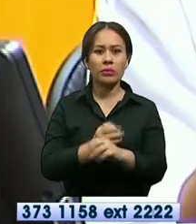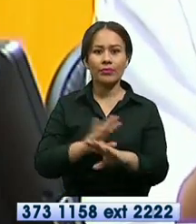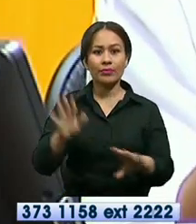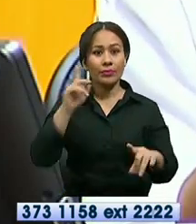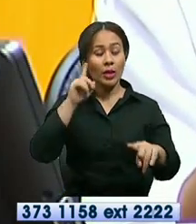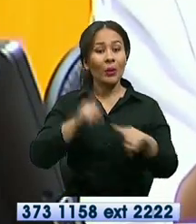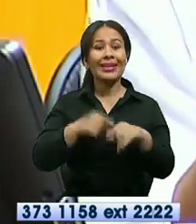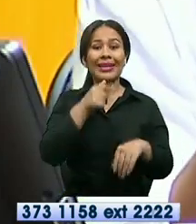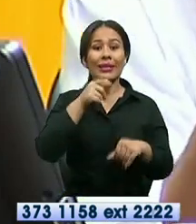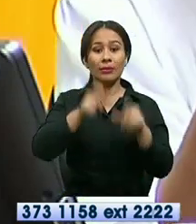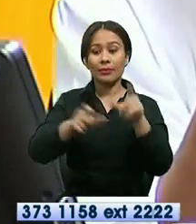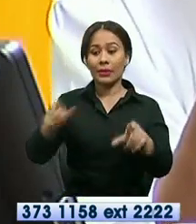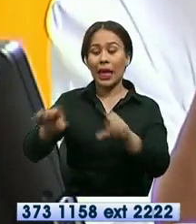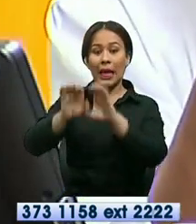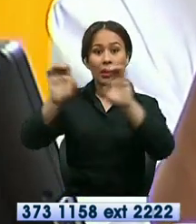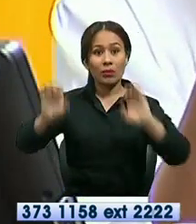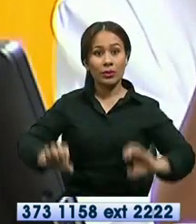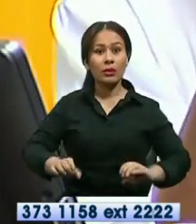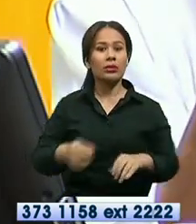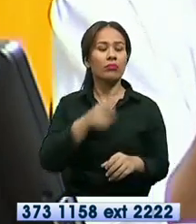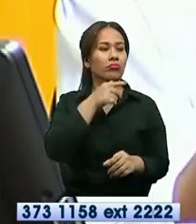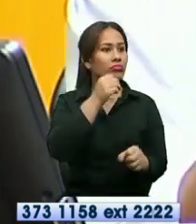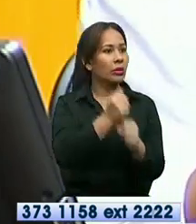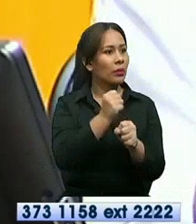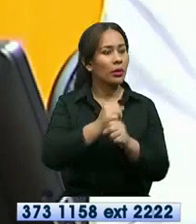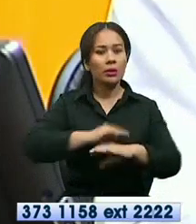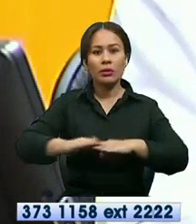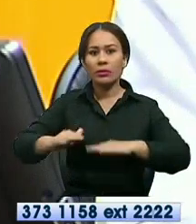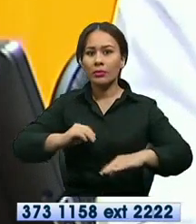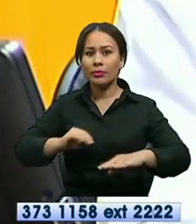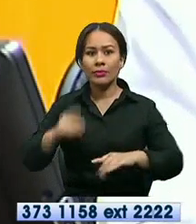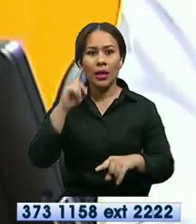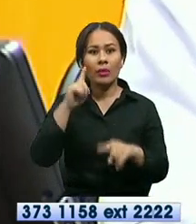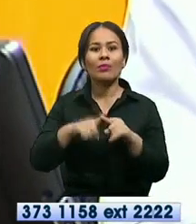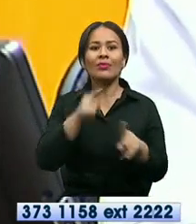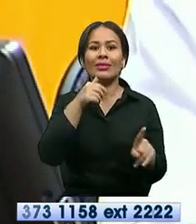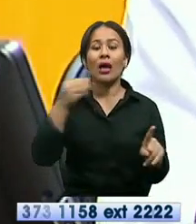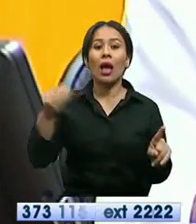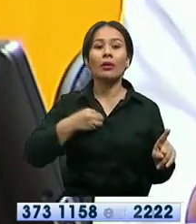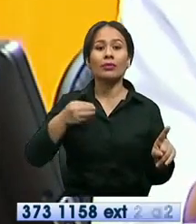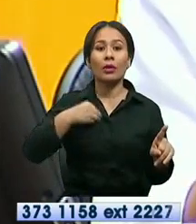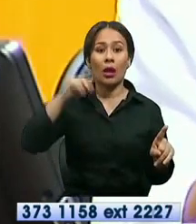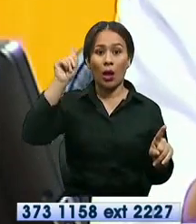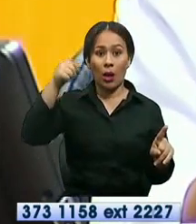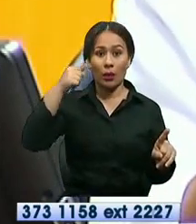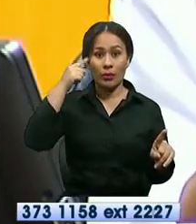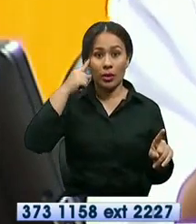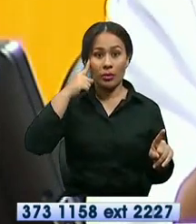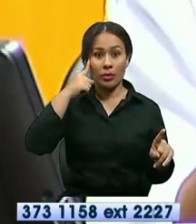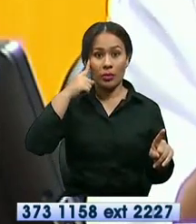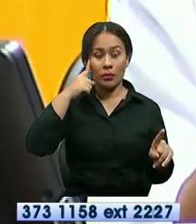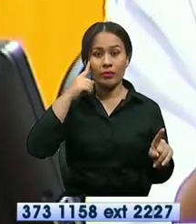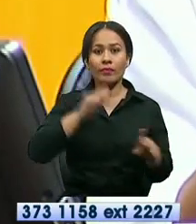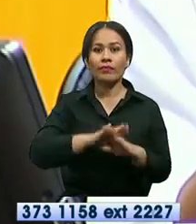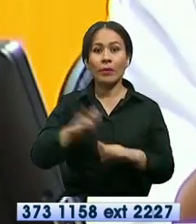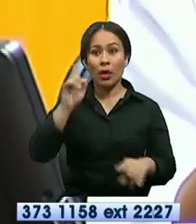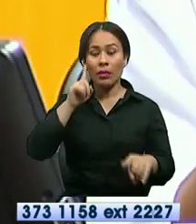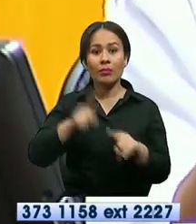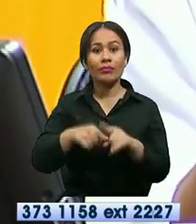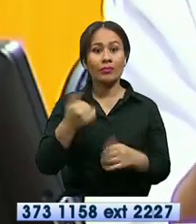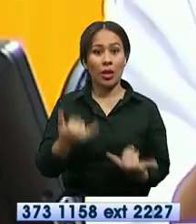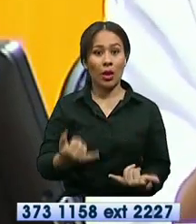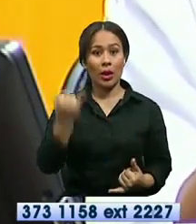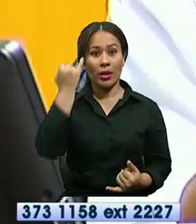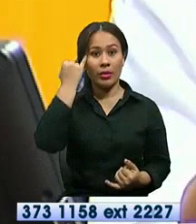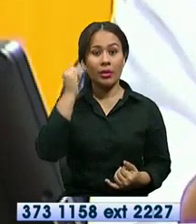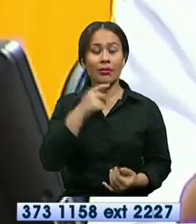entre empresarios y trabajadores, siempre tenía que dirimir el gobierno. Esta vez se ha alcanzado ese consenso, que fue la propuesta,